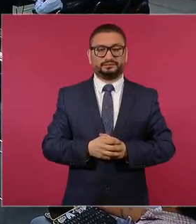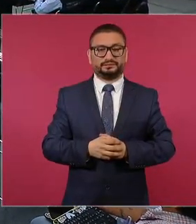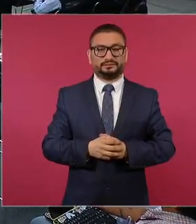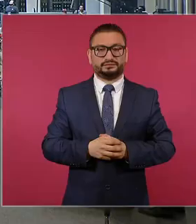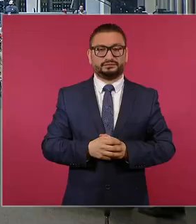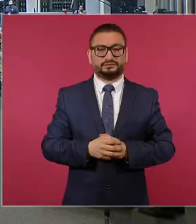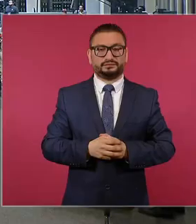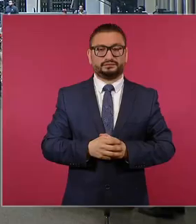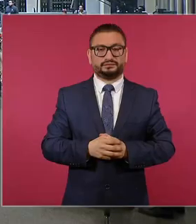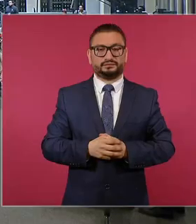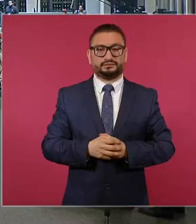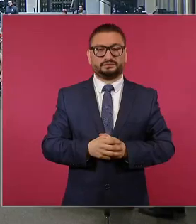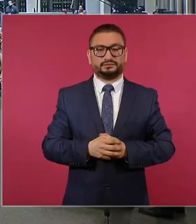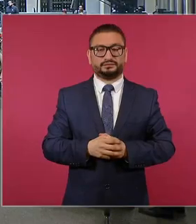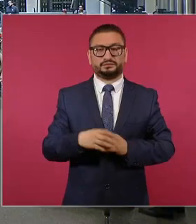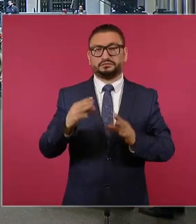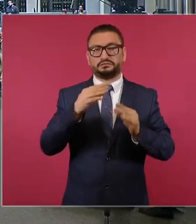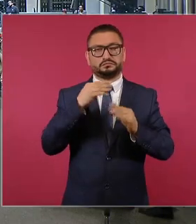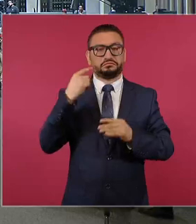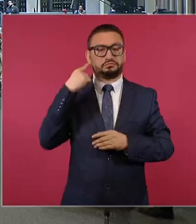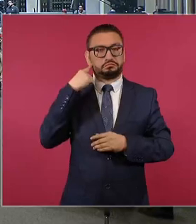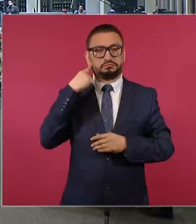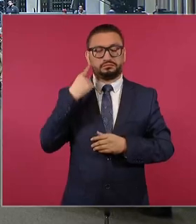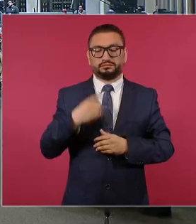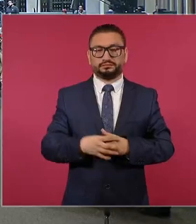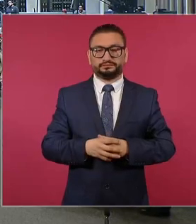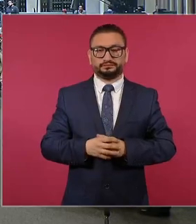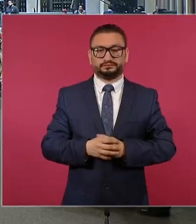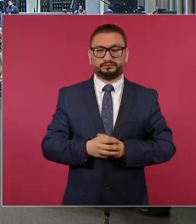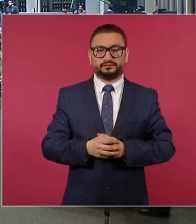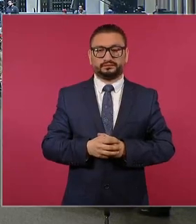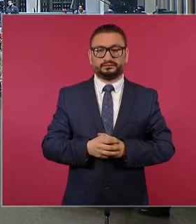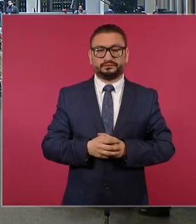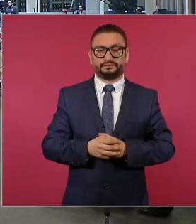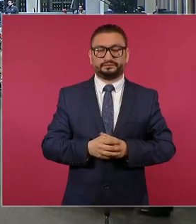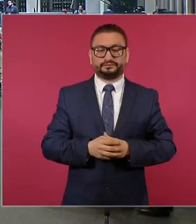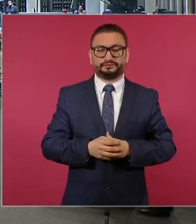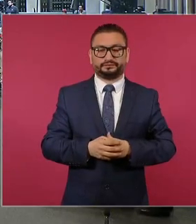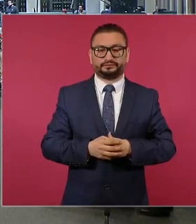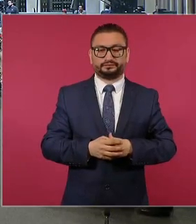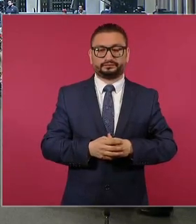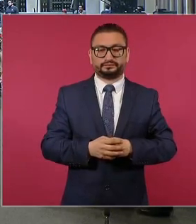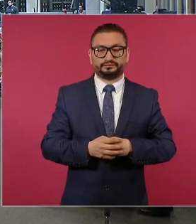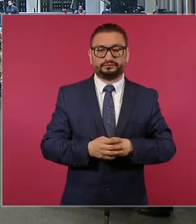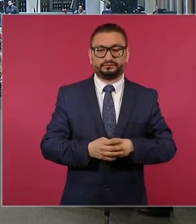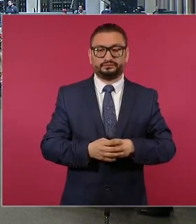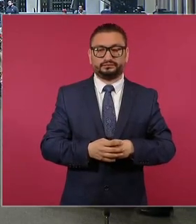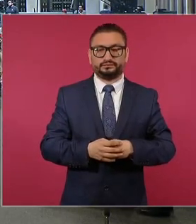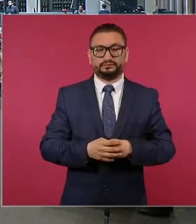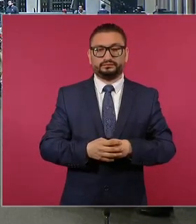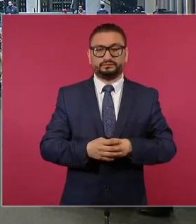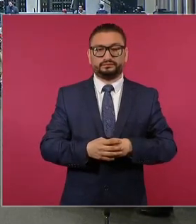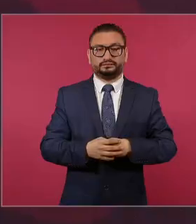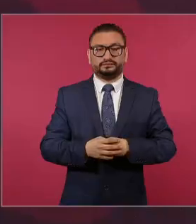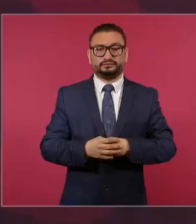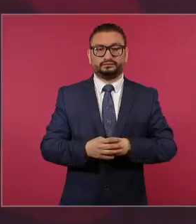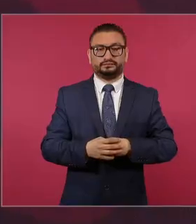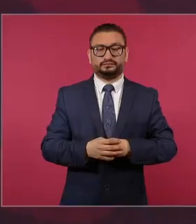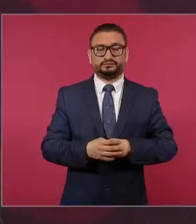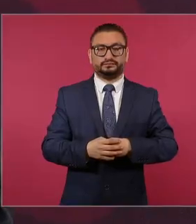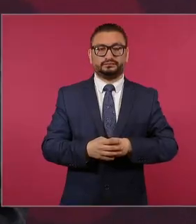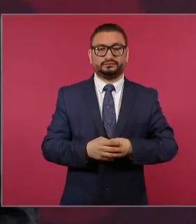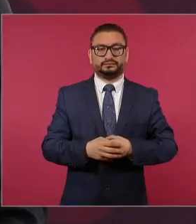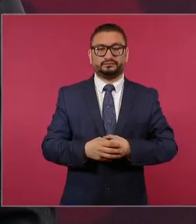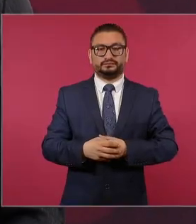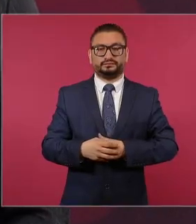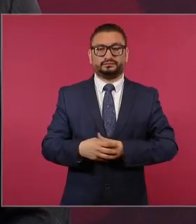Ande. ¿Ayer a dónde fue? ¿Se puede saber? ¿Fue alguna cuestión pública? Ayer en la mañana, terminando la mañanera. Ah, sí. ¿A dónde fue?